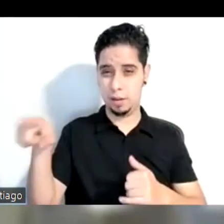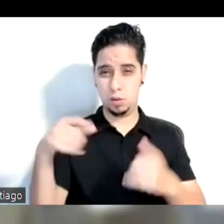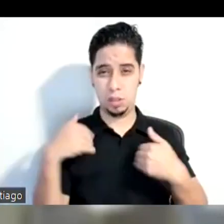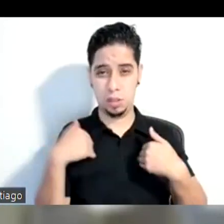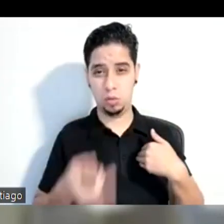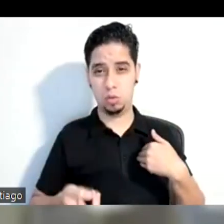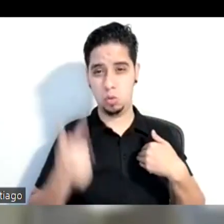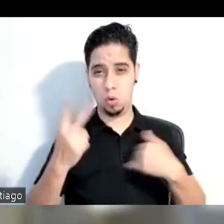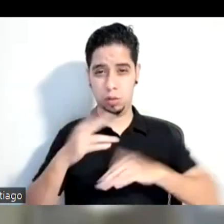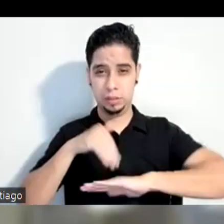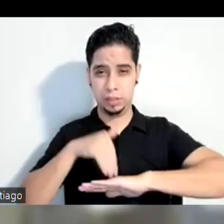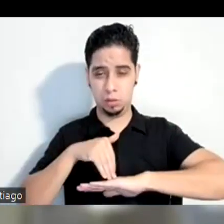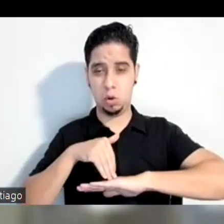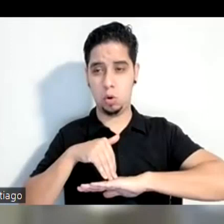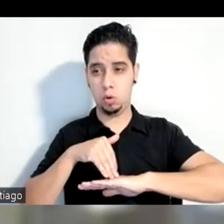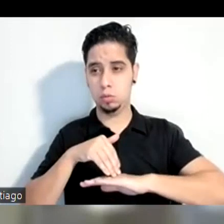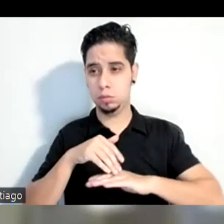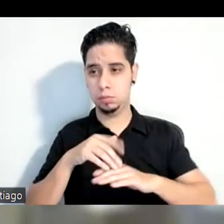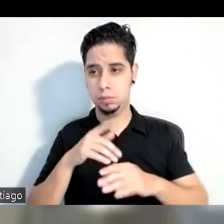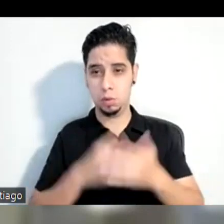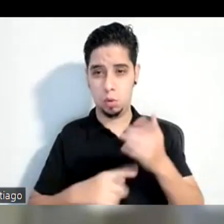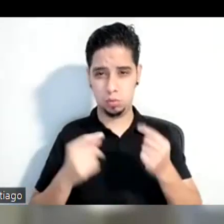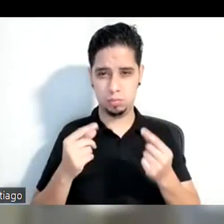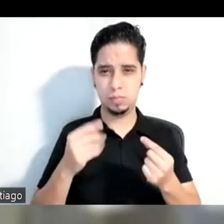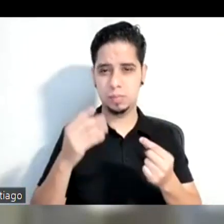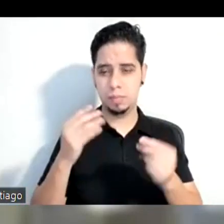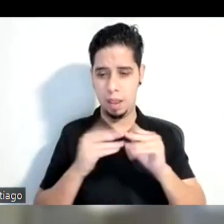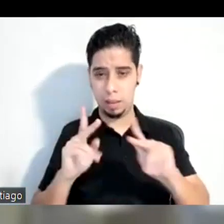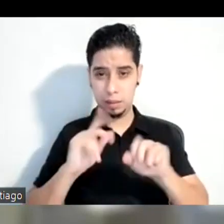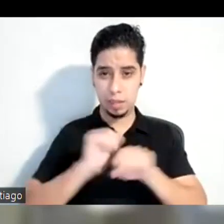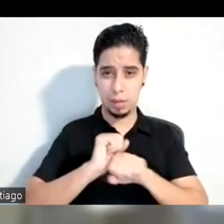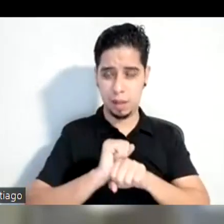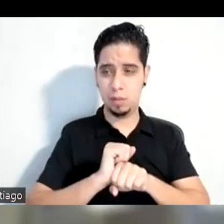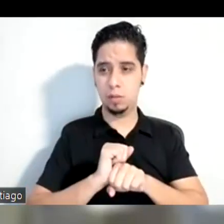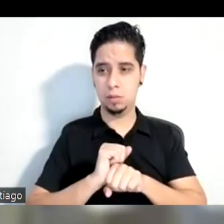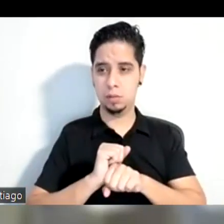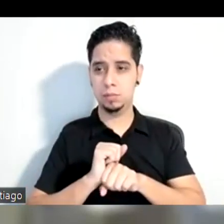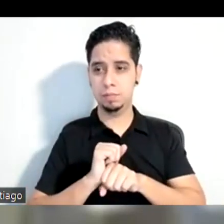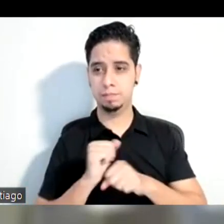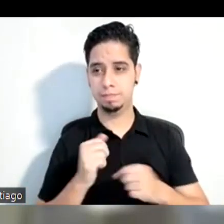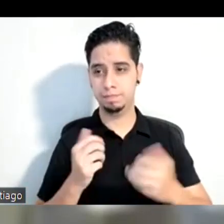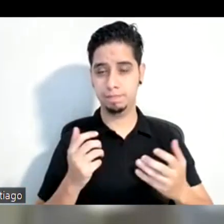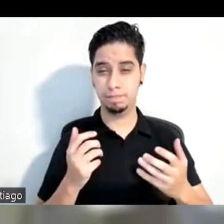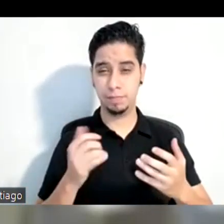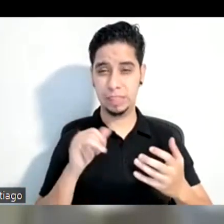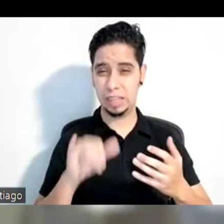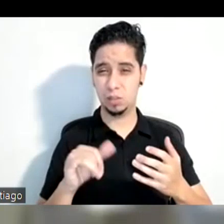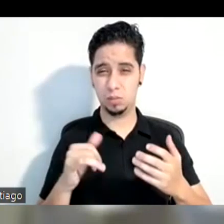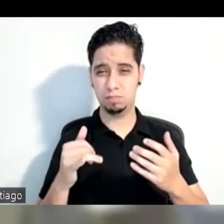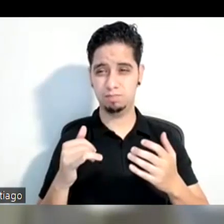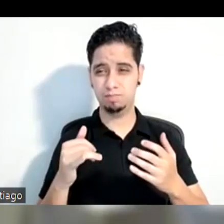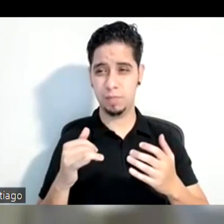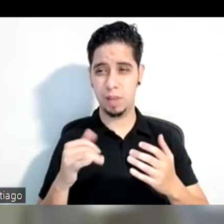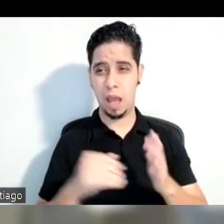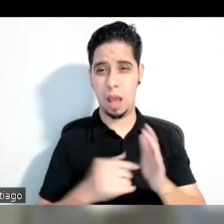2 centros, hay redundancia, hay más operadores, un momento donde hay bien poquitos operadores. Y eso toma a veces meses